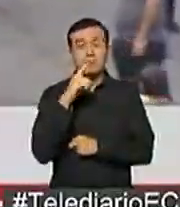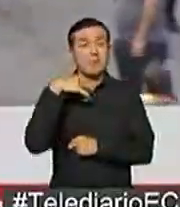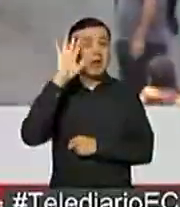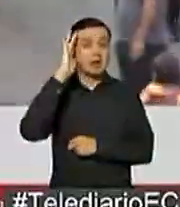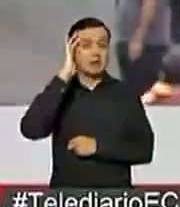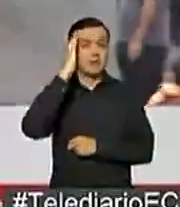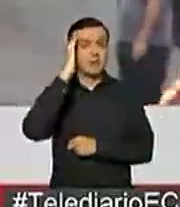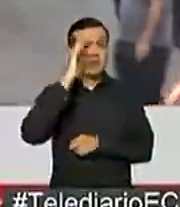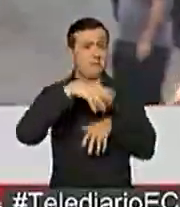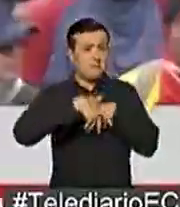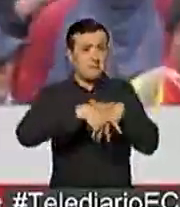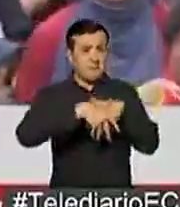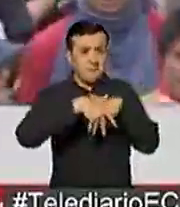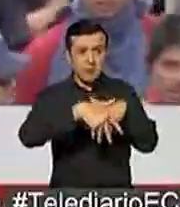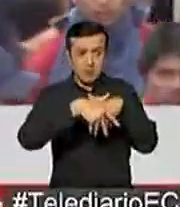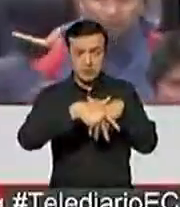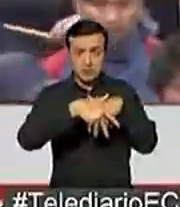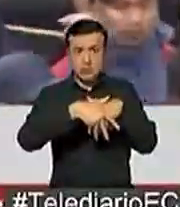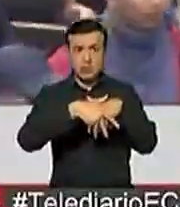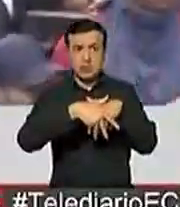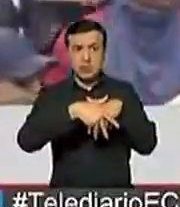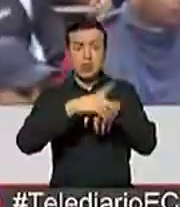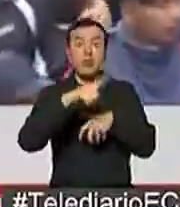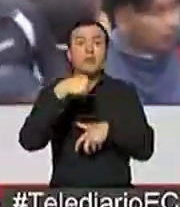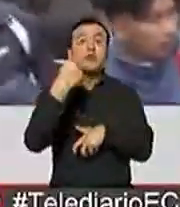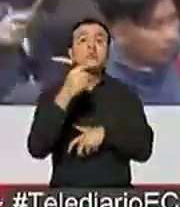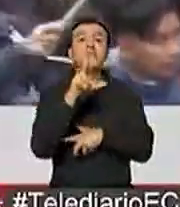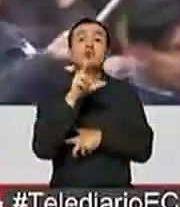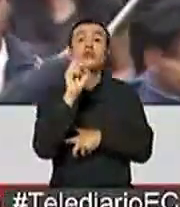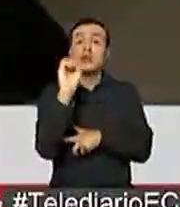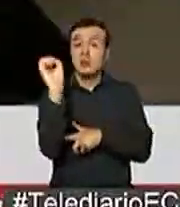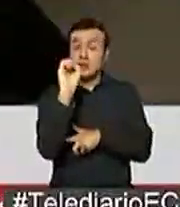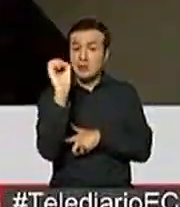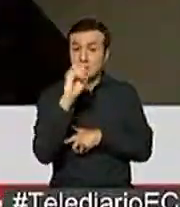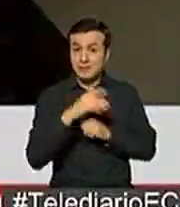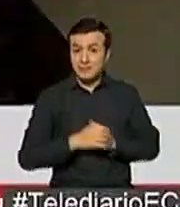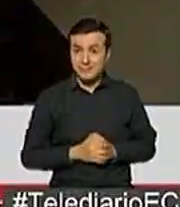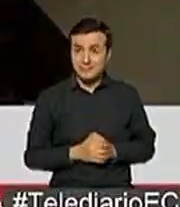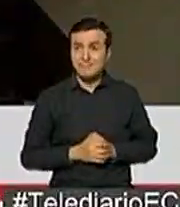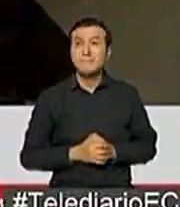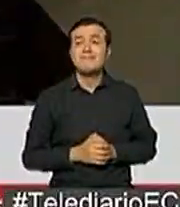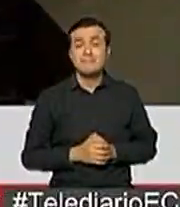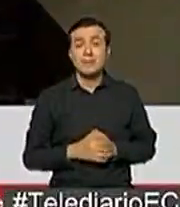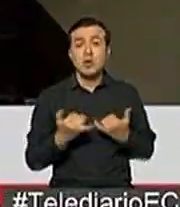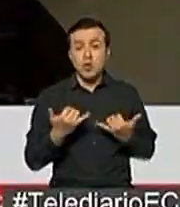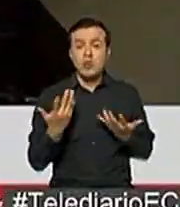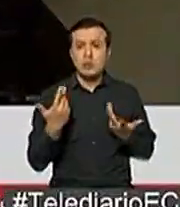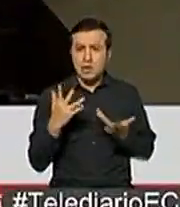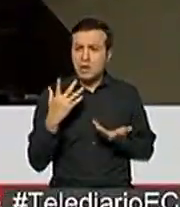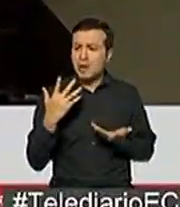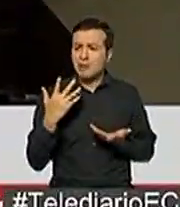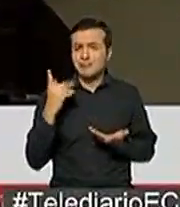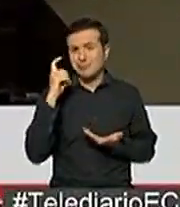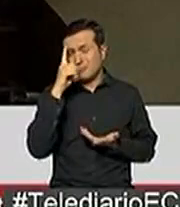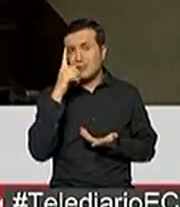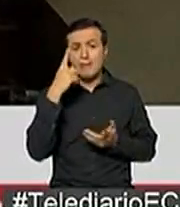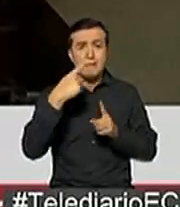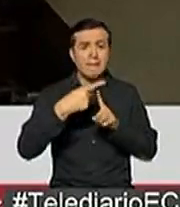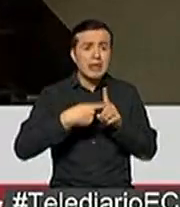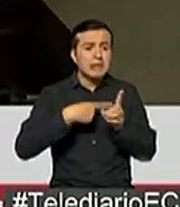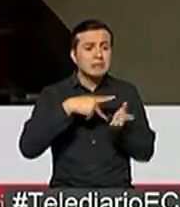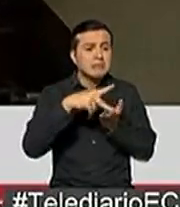las movilizaciones anunciadas para el próximo 30 de octubre paro de ley porque ahorita me toca pagar la quincena y